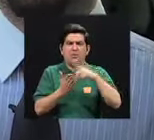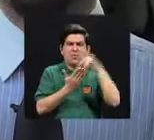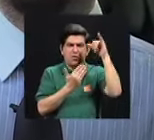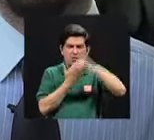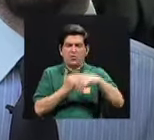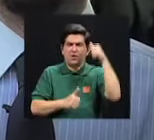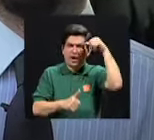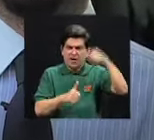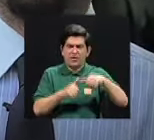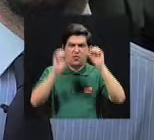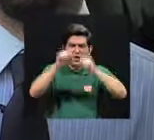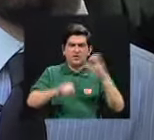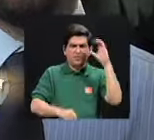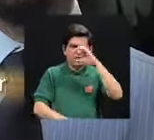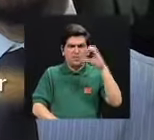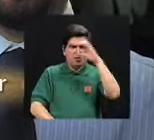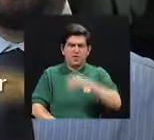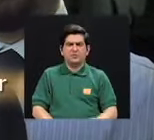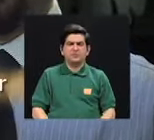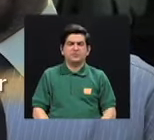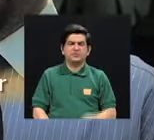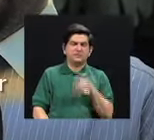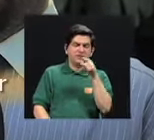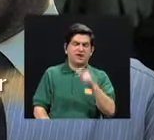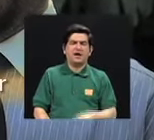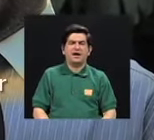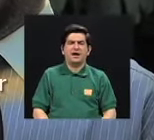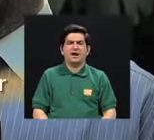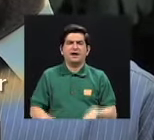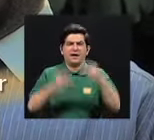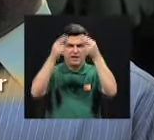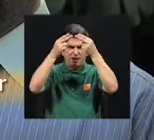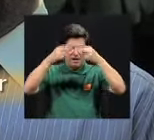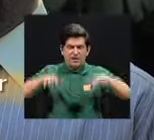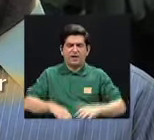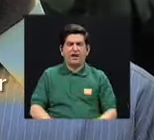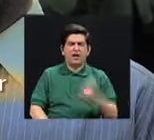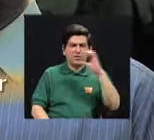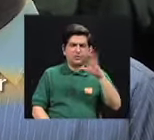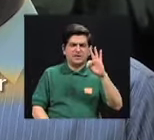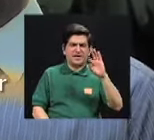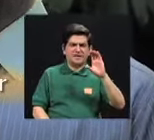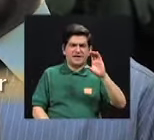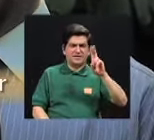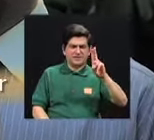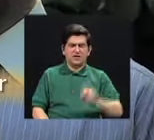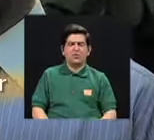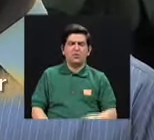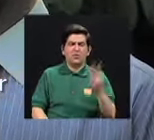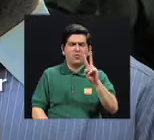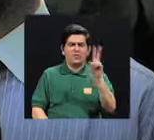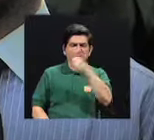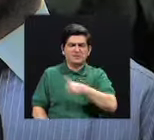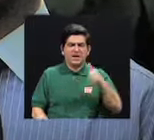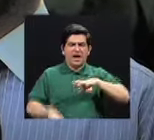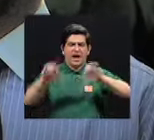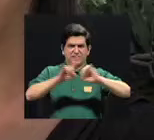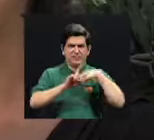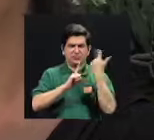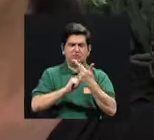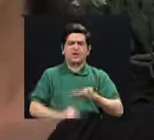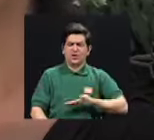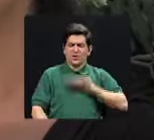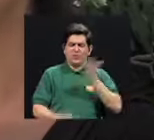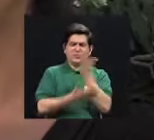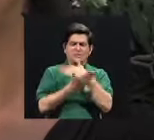quieren involucrar en el proyecto, recuerden que lo pueden buscar en la página de Busca tu TCU, de la Secretaría de Acción Social.